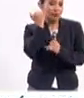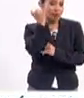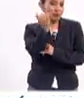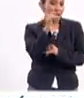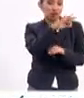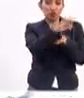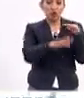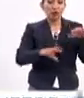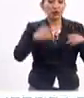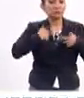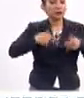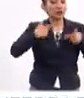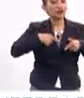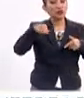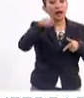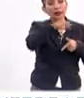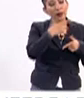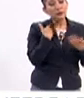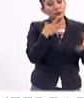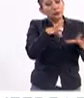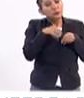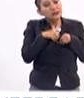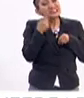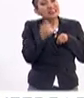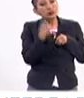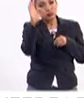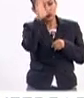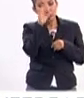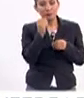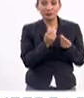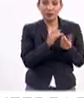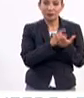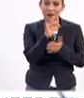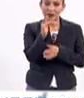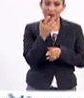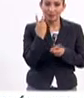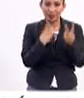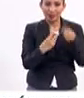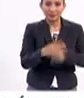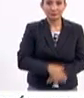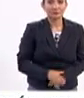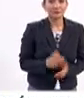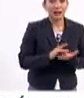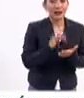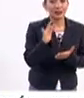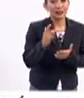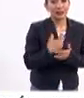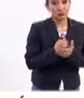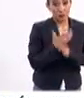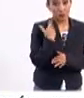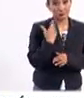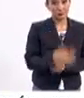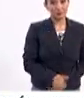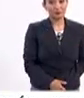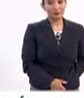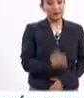imagino de todas las personas que nos apropiemos de la cultura. Muchísimas gracias por estar con nosotros, Esther. Bienvenida. Además es nuevo este programa. Sí, es un programa